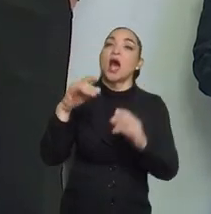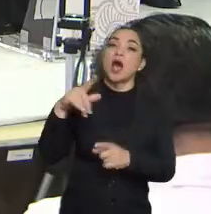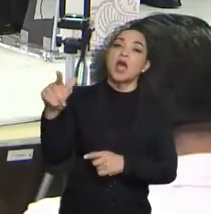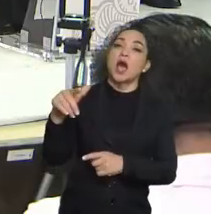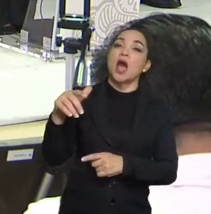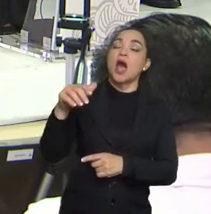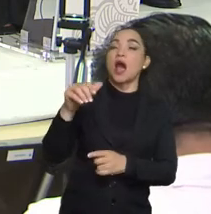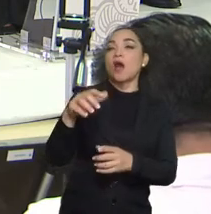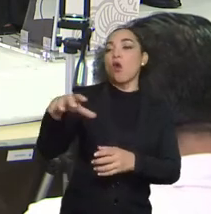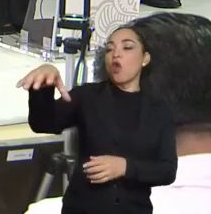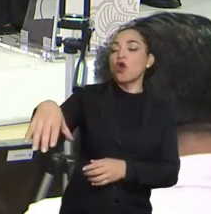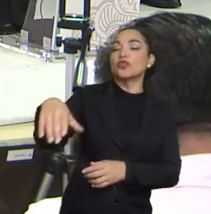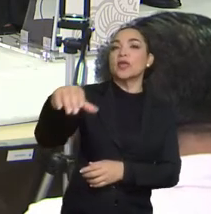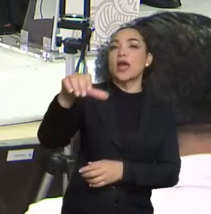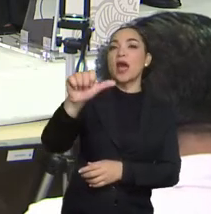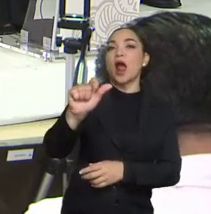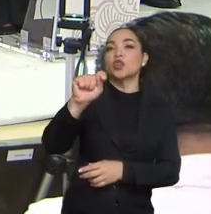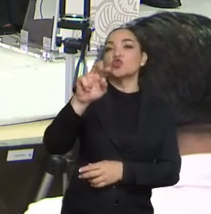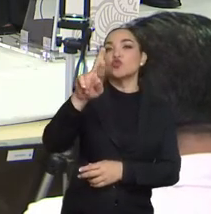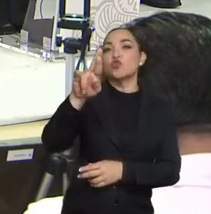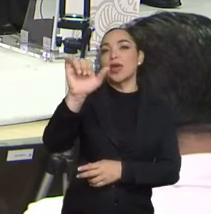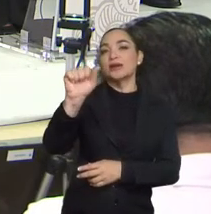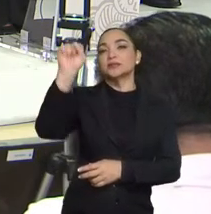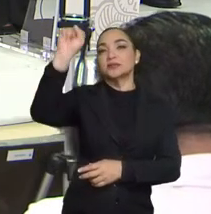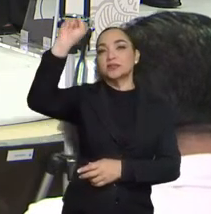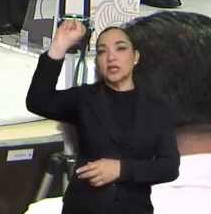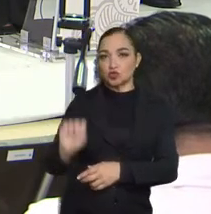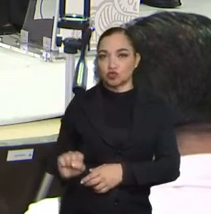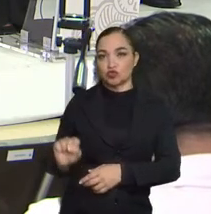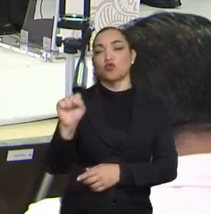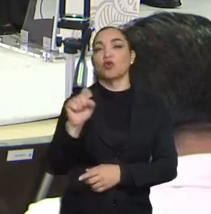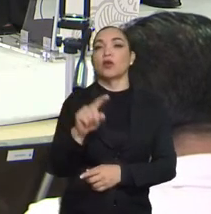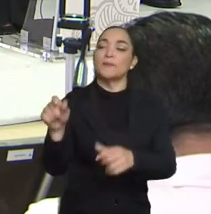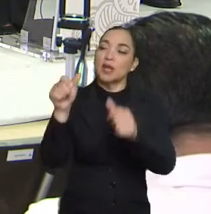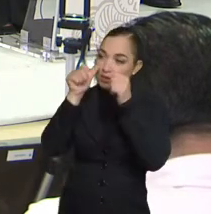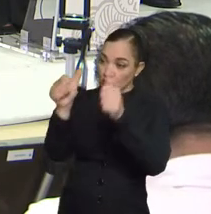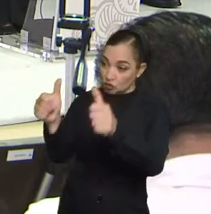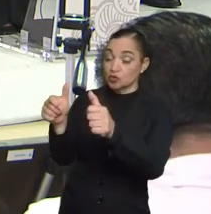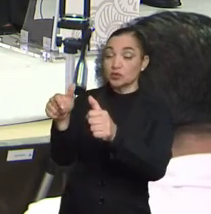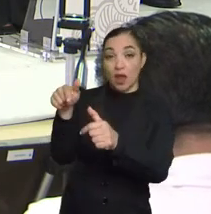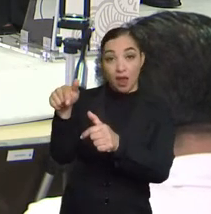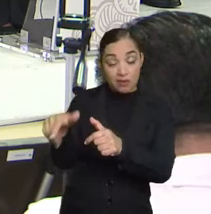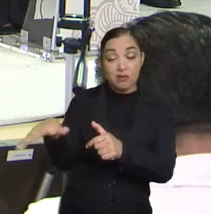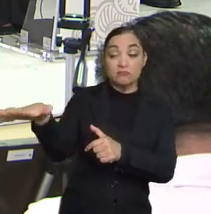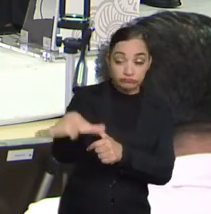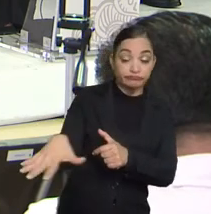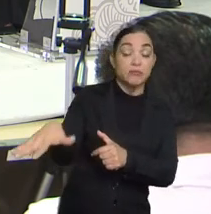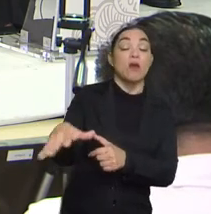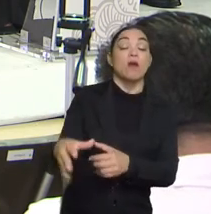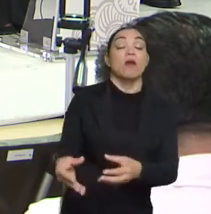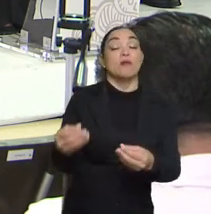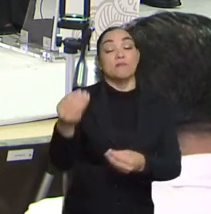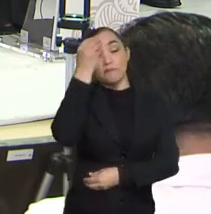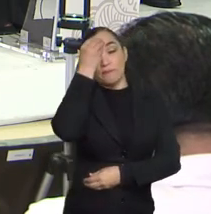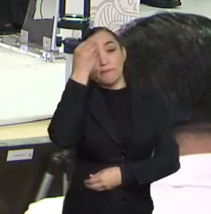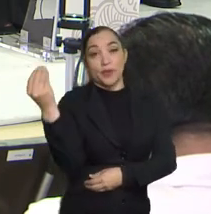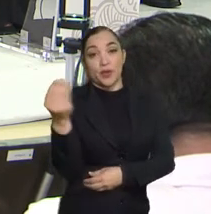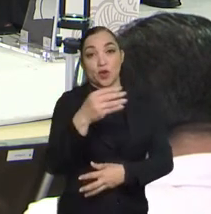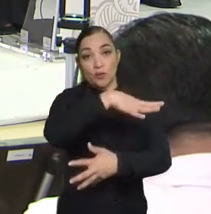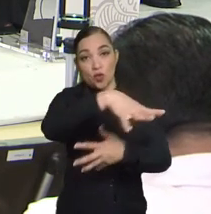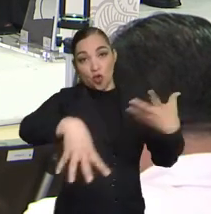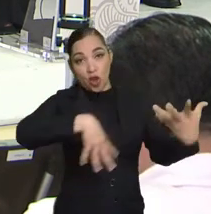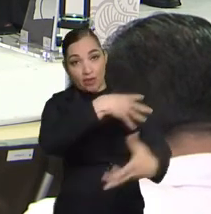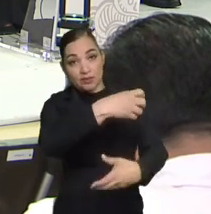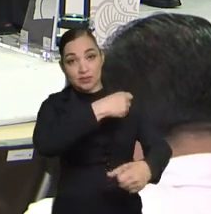se comprometió, ya está lista, es una oficina de atención en una zona de alta incidencia de violencia. Está lista también la oficina